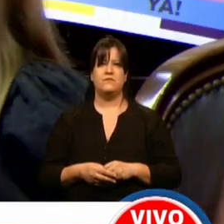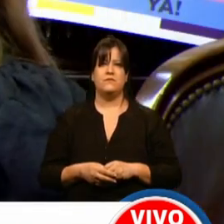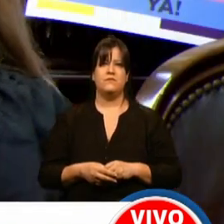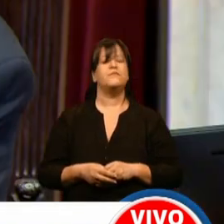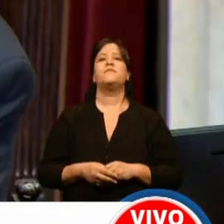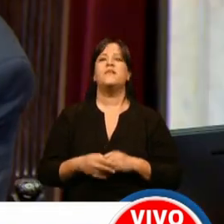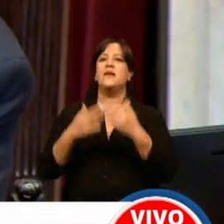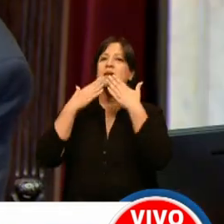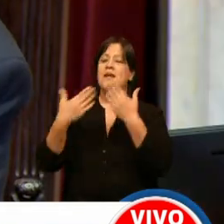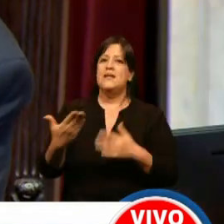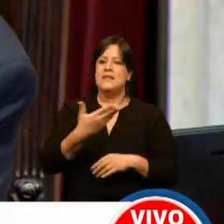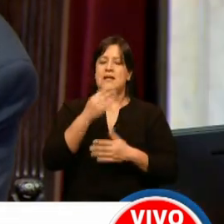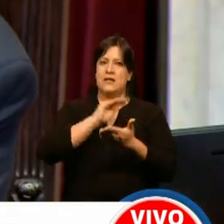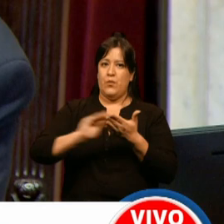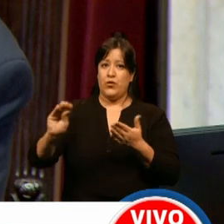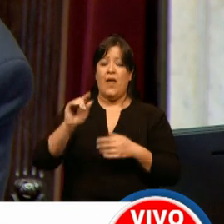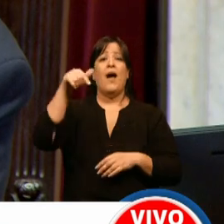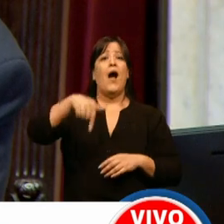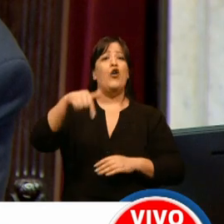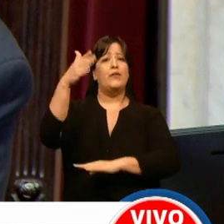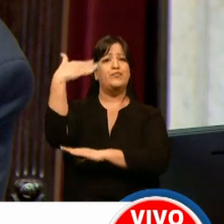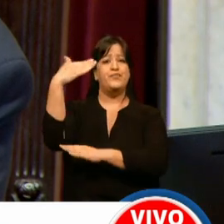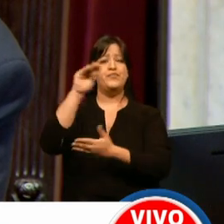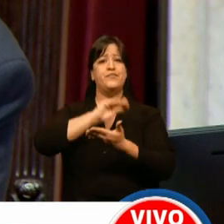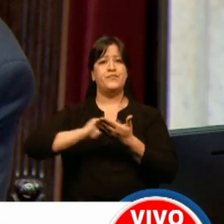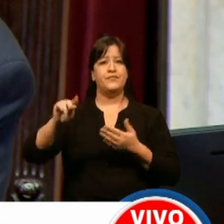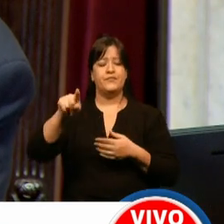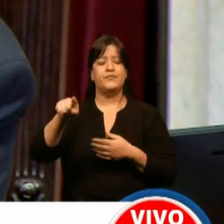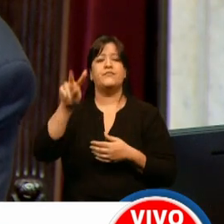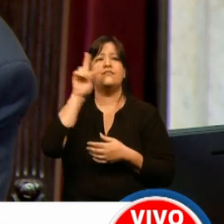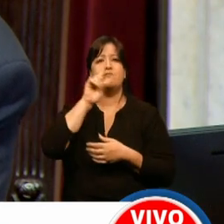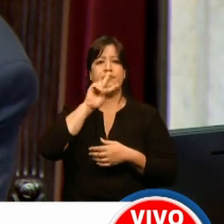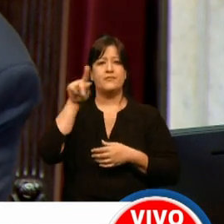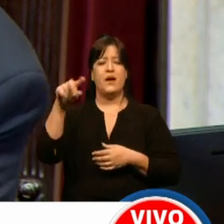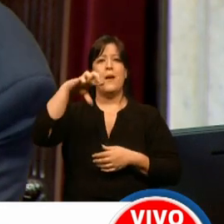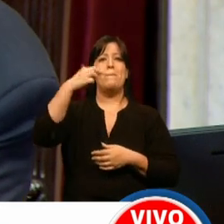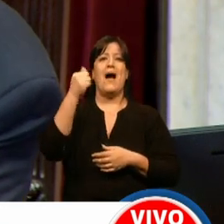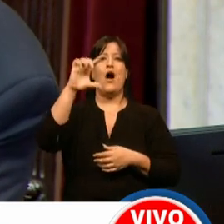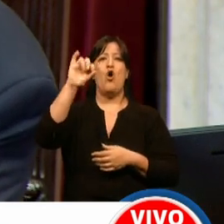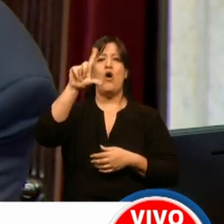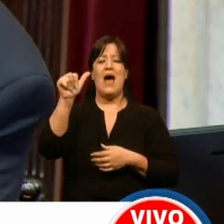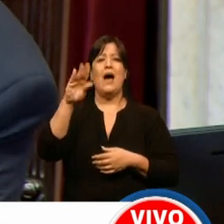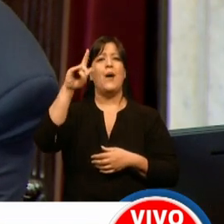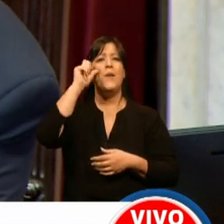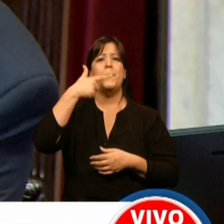muchas gracias diputada continúa en el uso de la palabra la diputada paola vessvessián